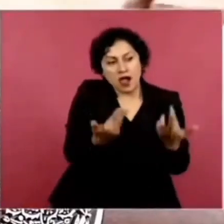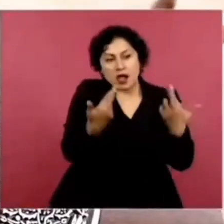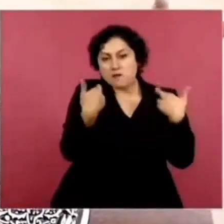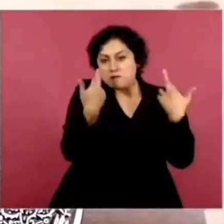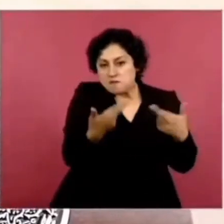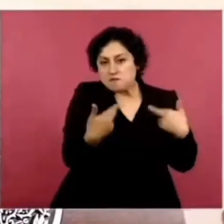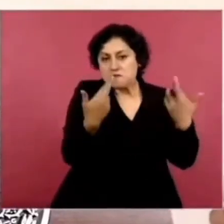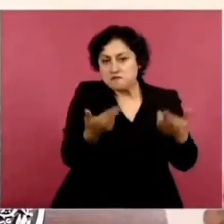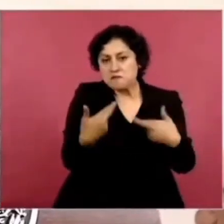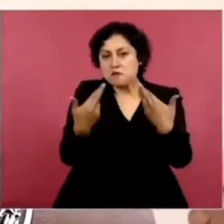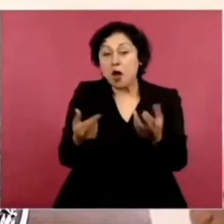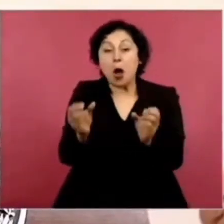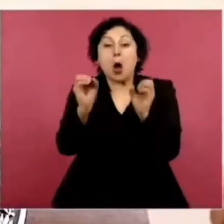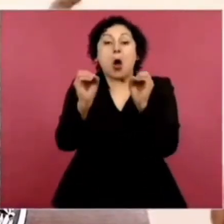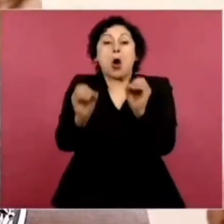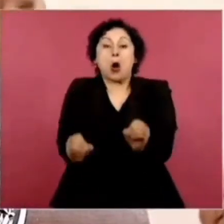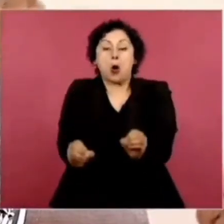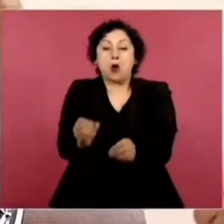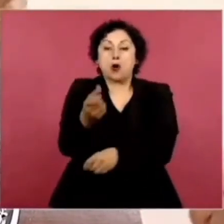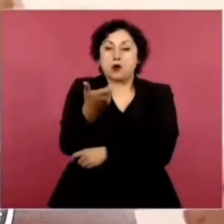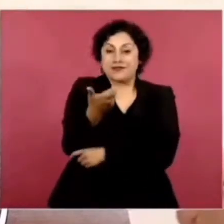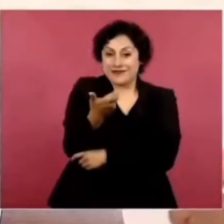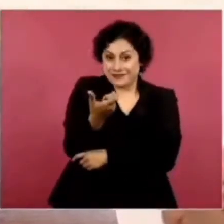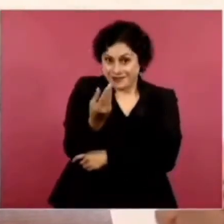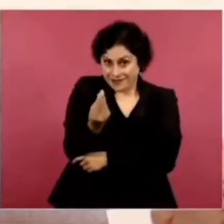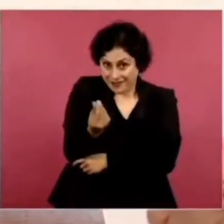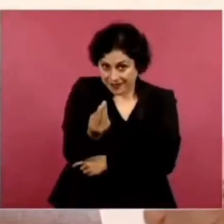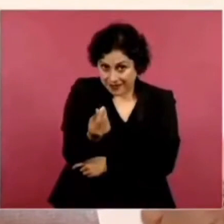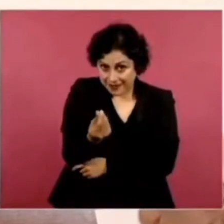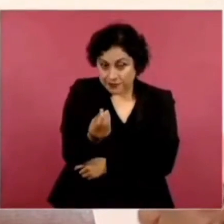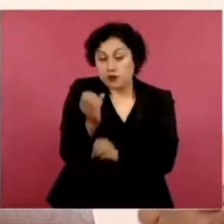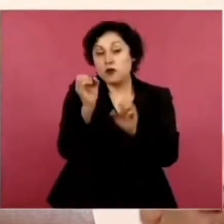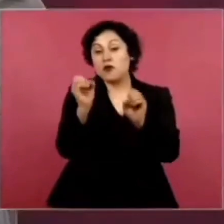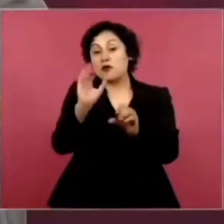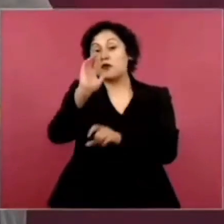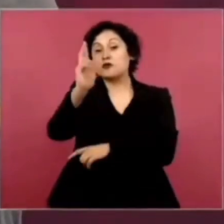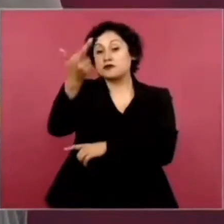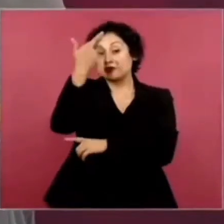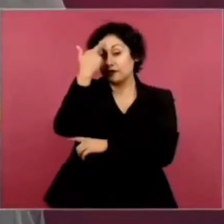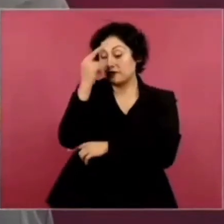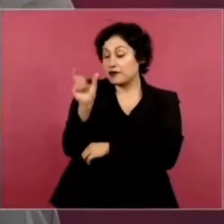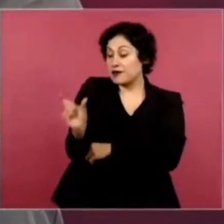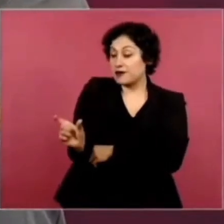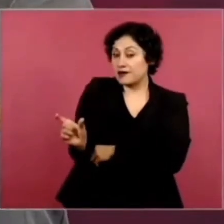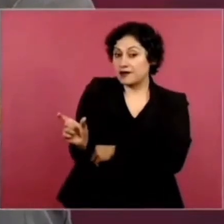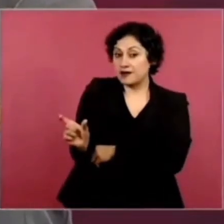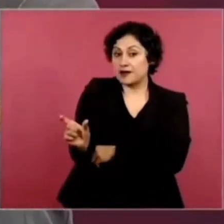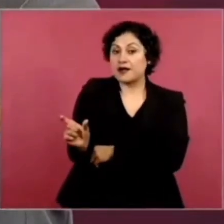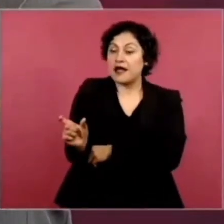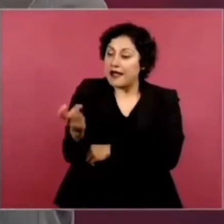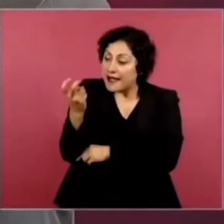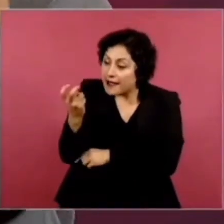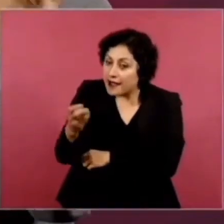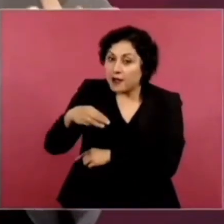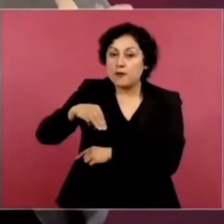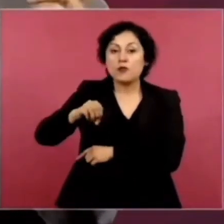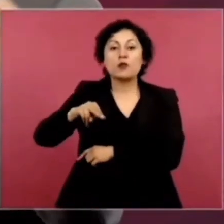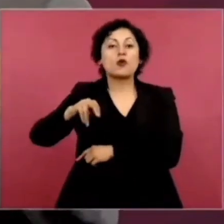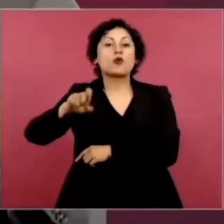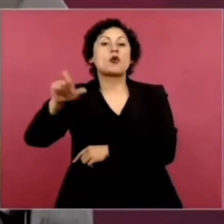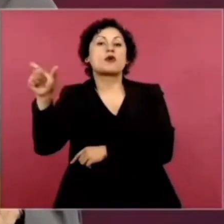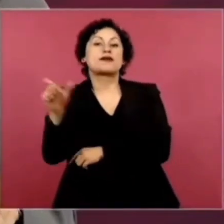dinero en efectivo. ¿Se acuerdan cuando entregaban las tarjetas? Monex. Monex, también